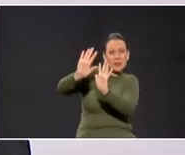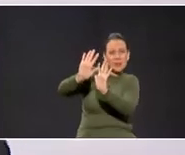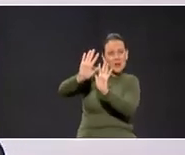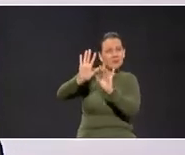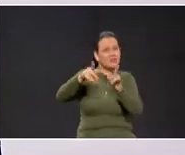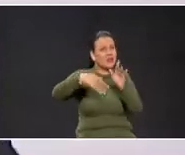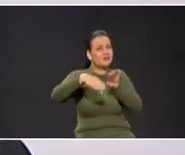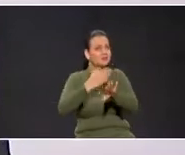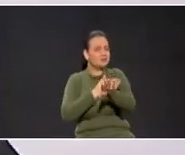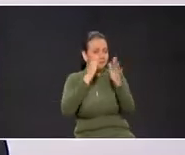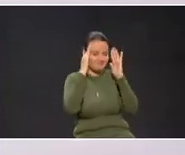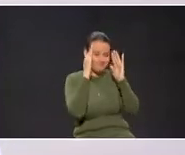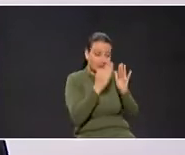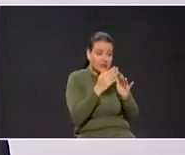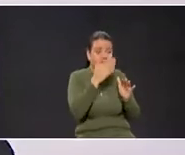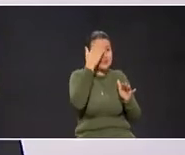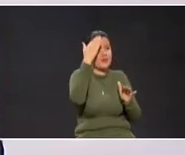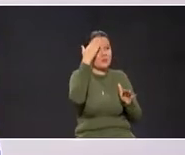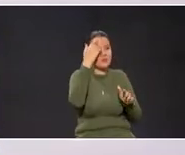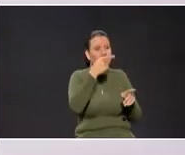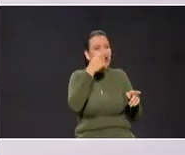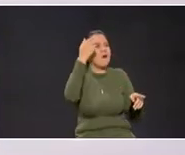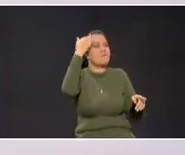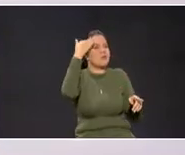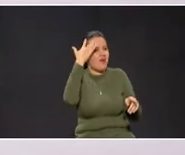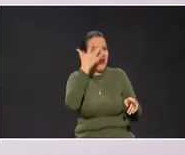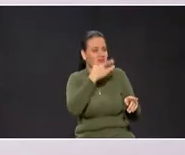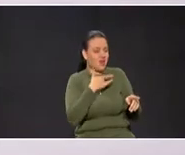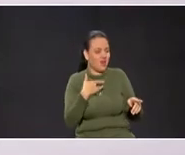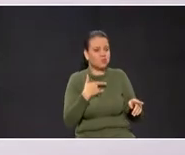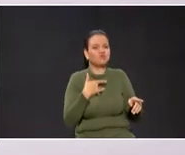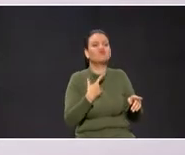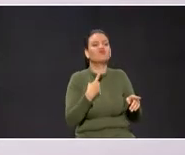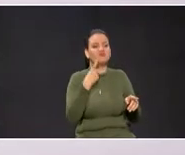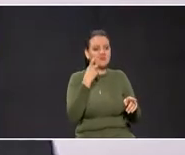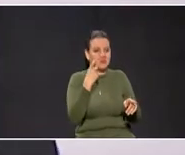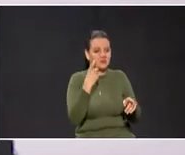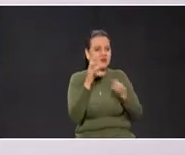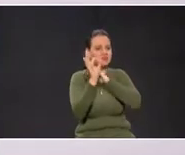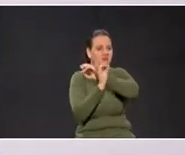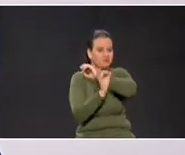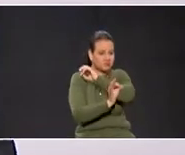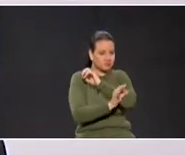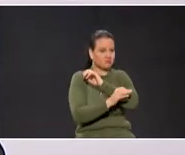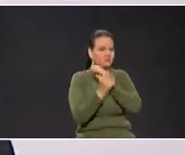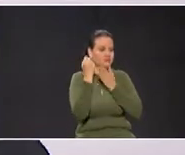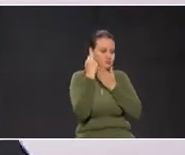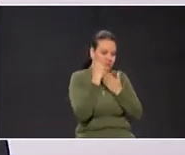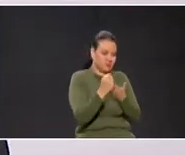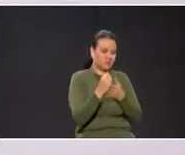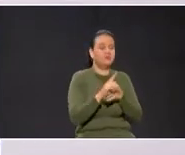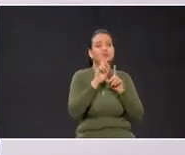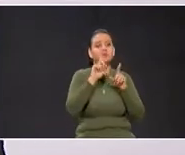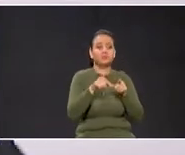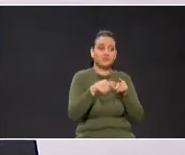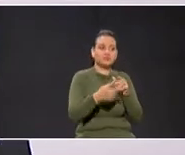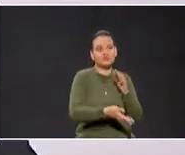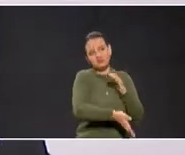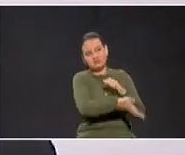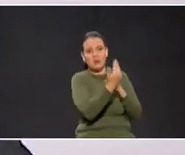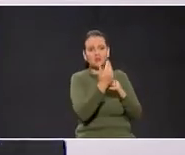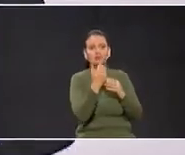entendiendo que hay un determinante también clave para que muchas personas terminen en la calle y claro está un proceso de reincorporación a la vida civil